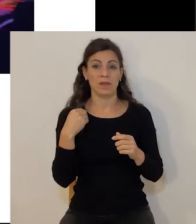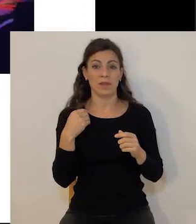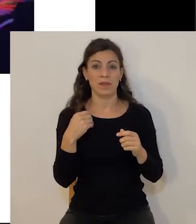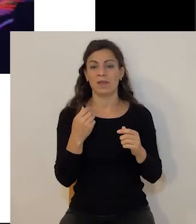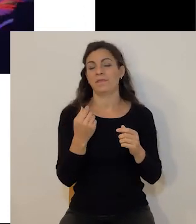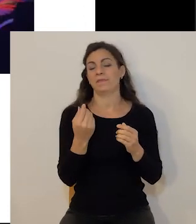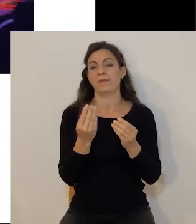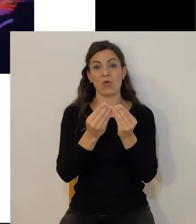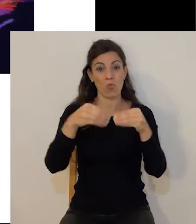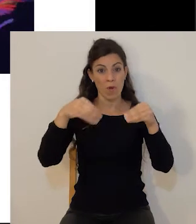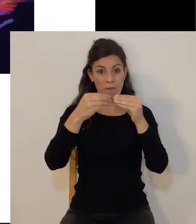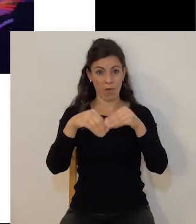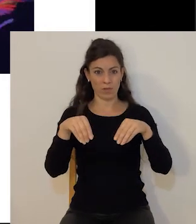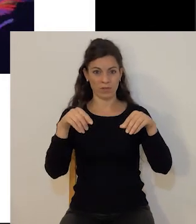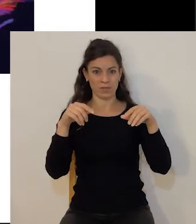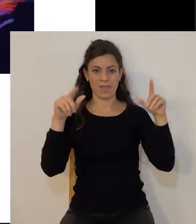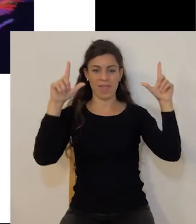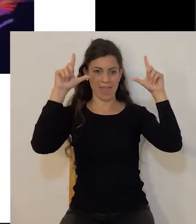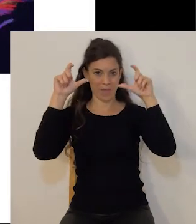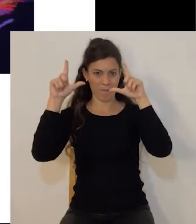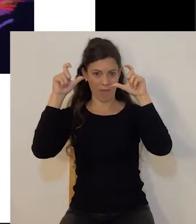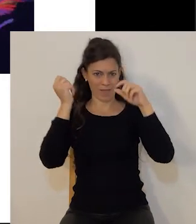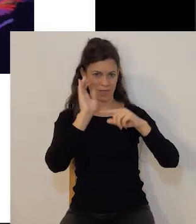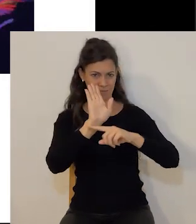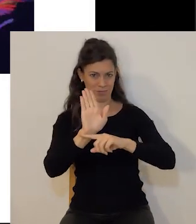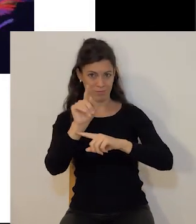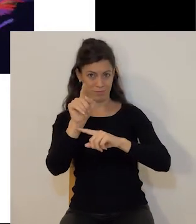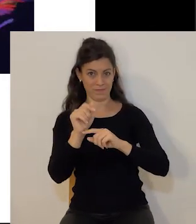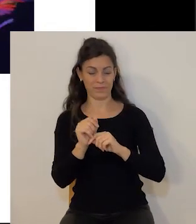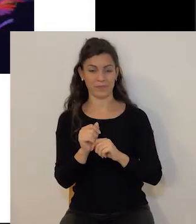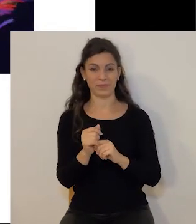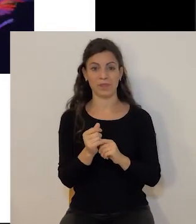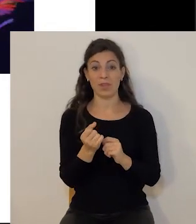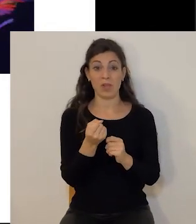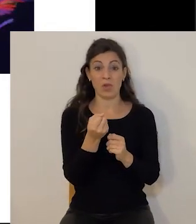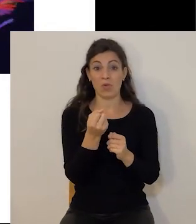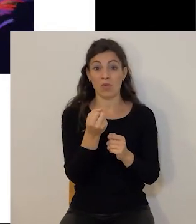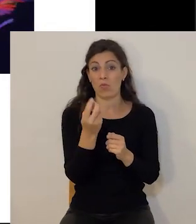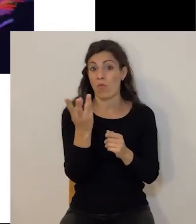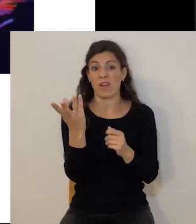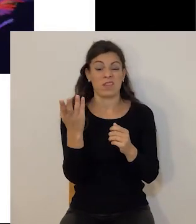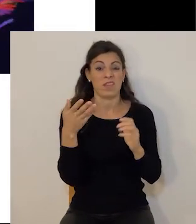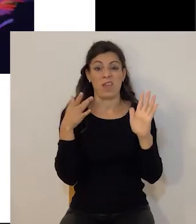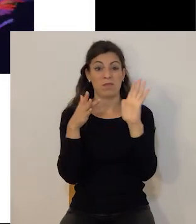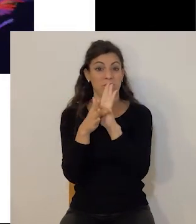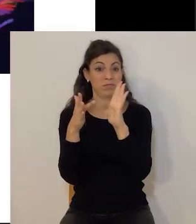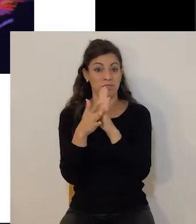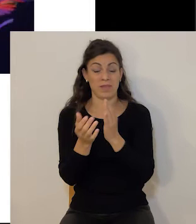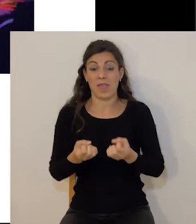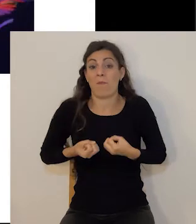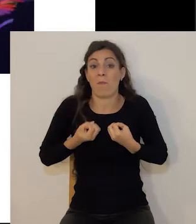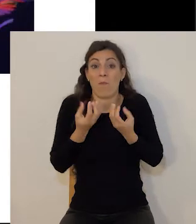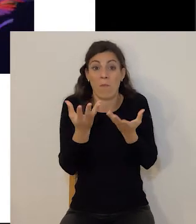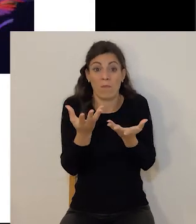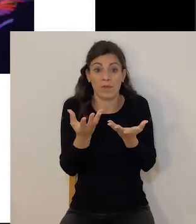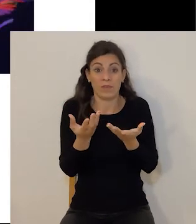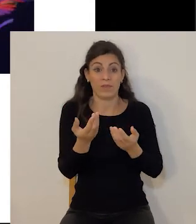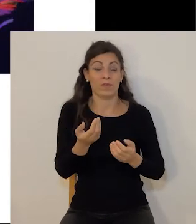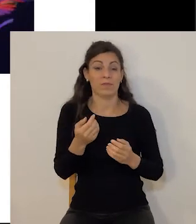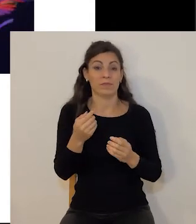los huevos. Os digo que cualquier expresión emocional nos lleva